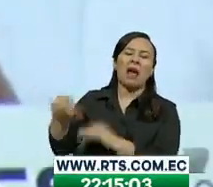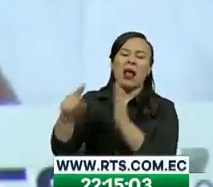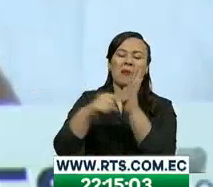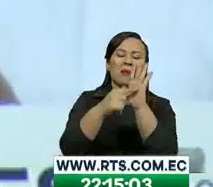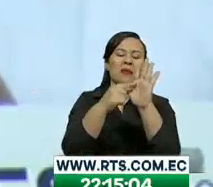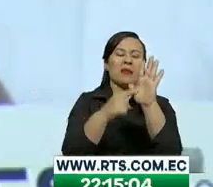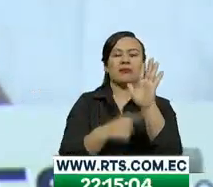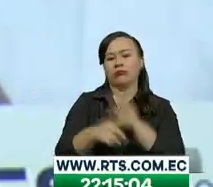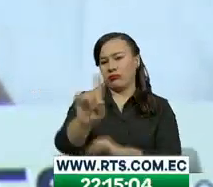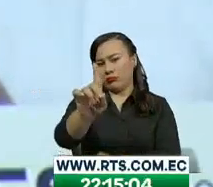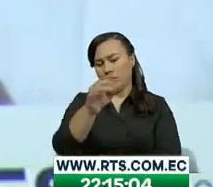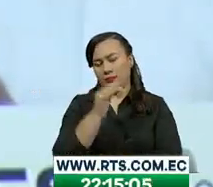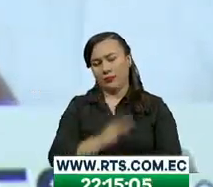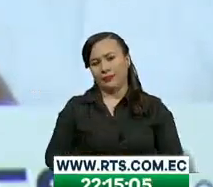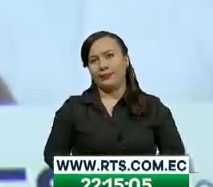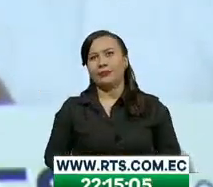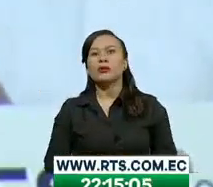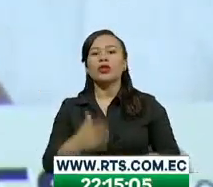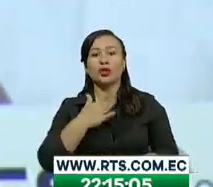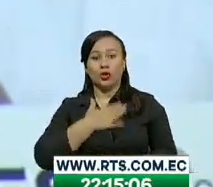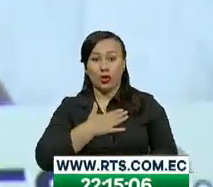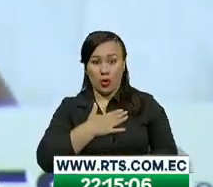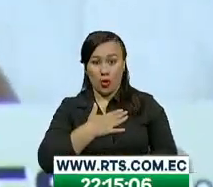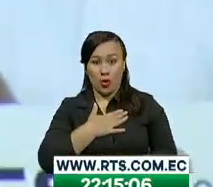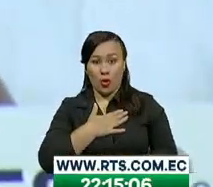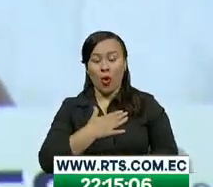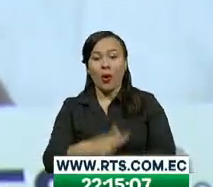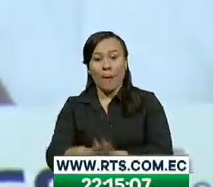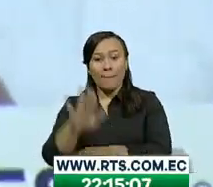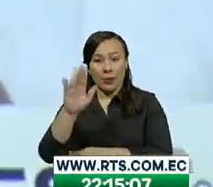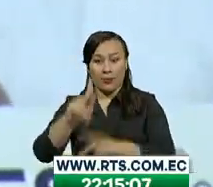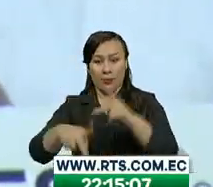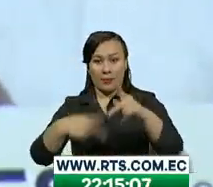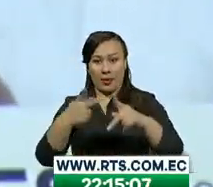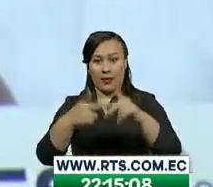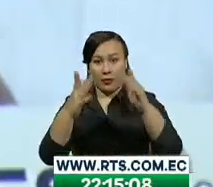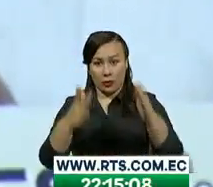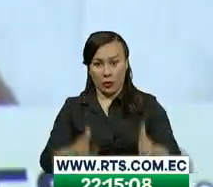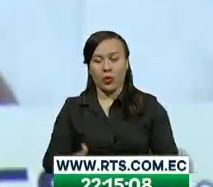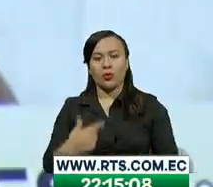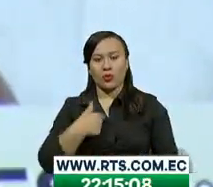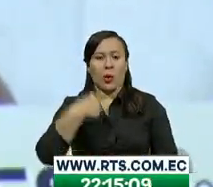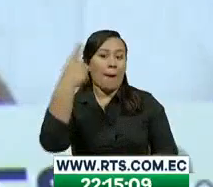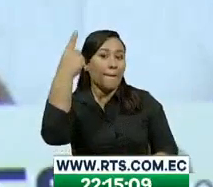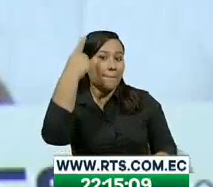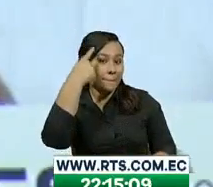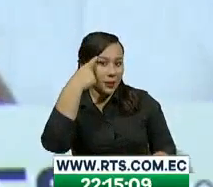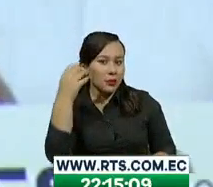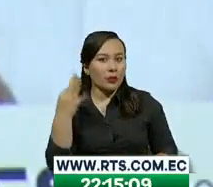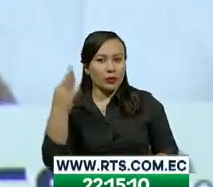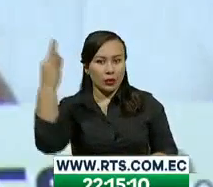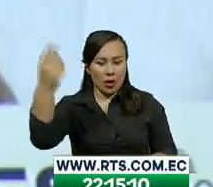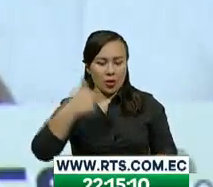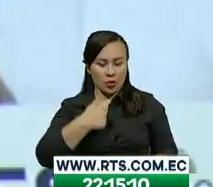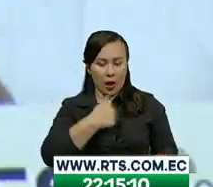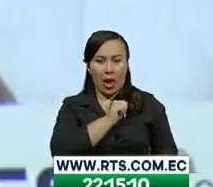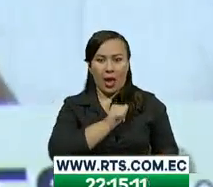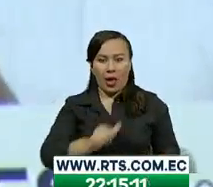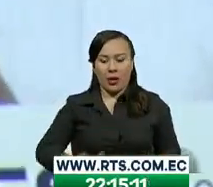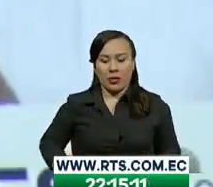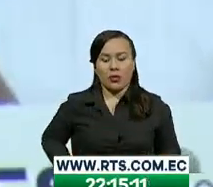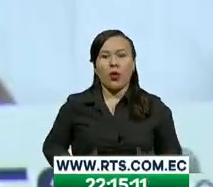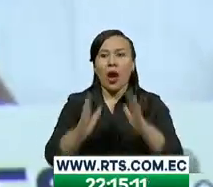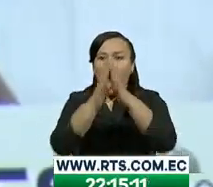todas partes. Yo como candidato y como prefecto pienso y pensaré, actúo y actuaré en